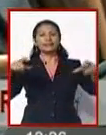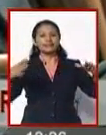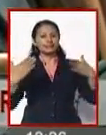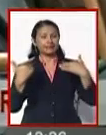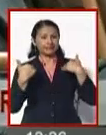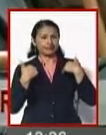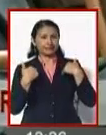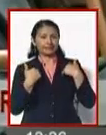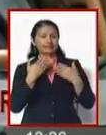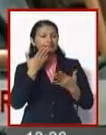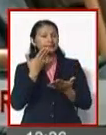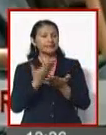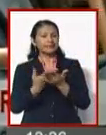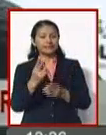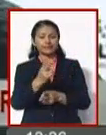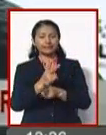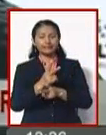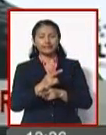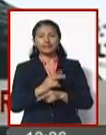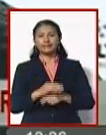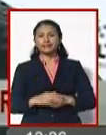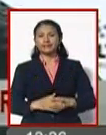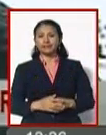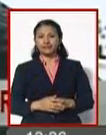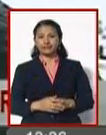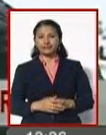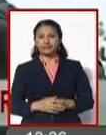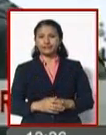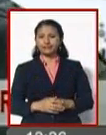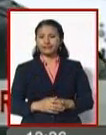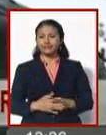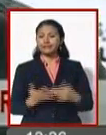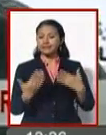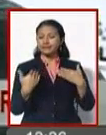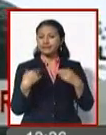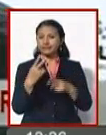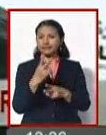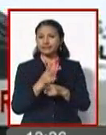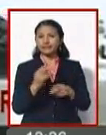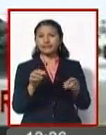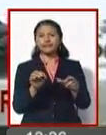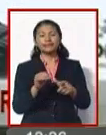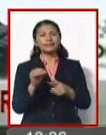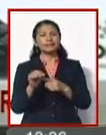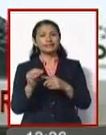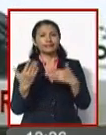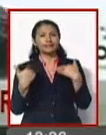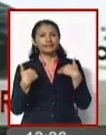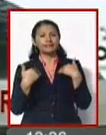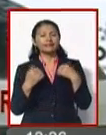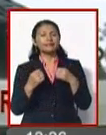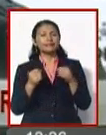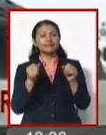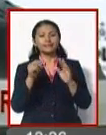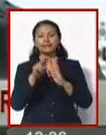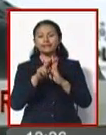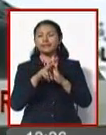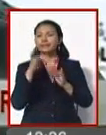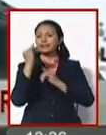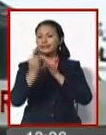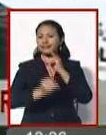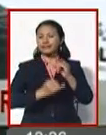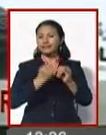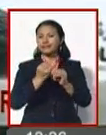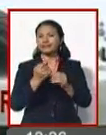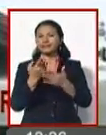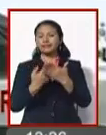para tener un buen mantenimiento. Tratamos de poner en condiciones o estar dentro de los estándares